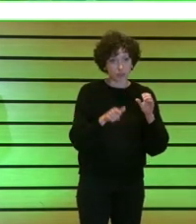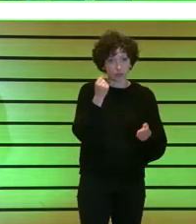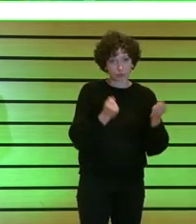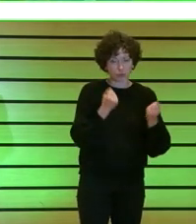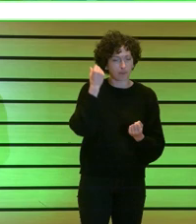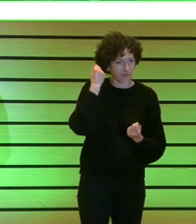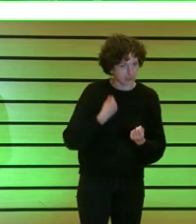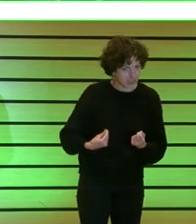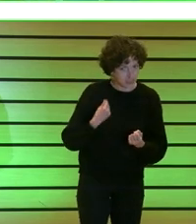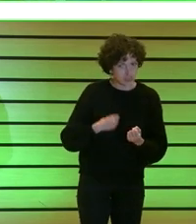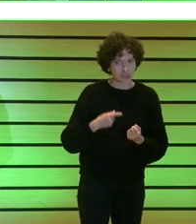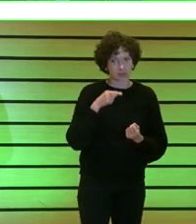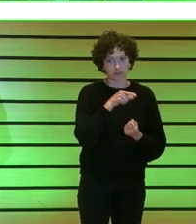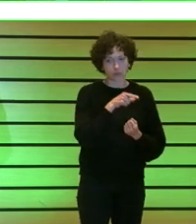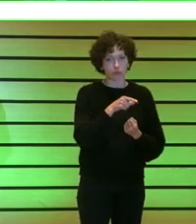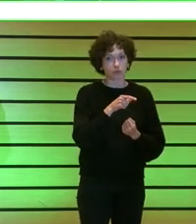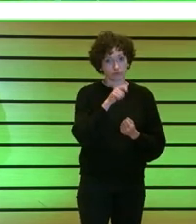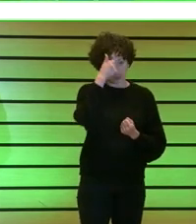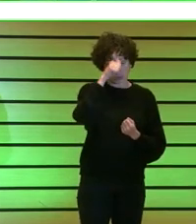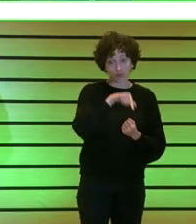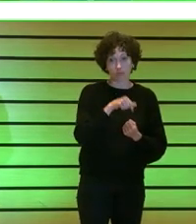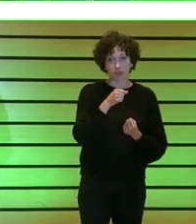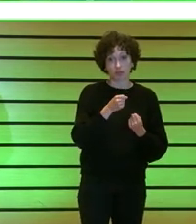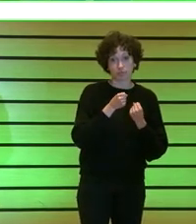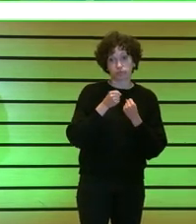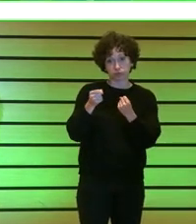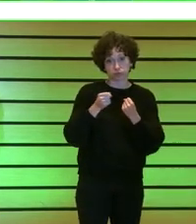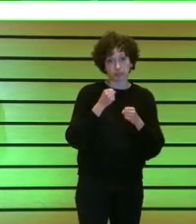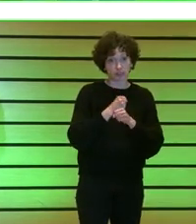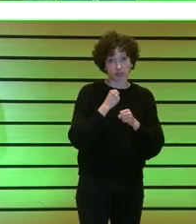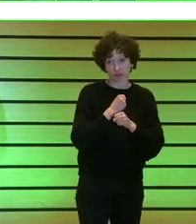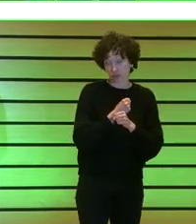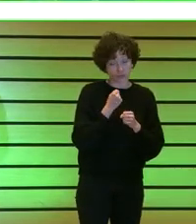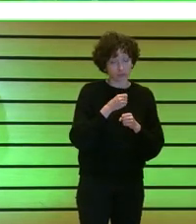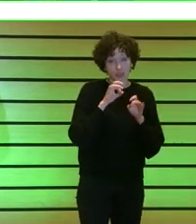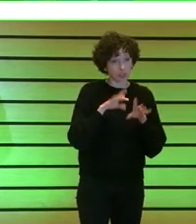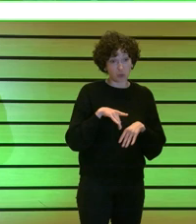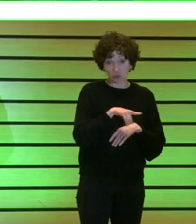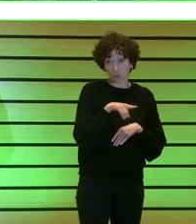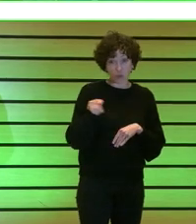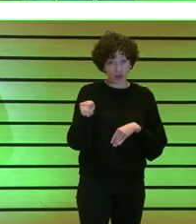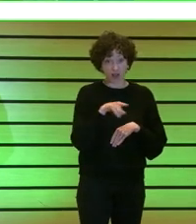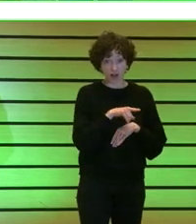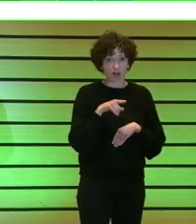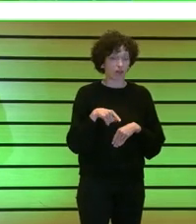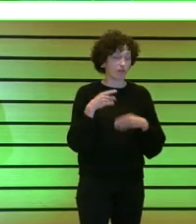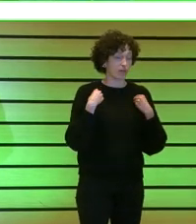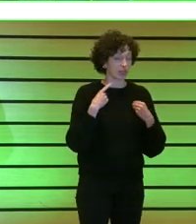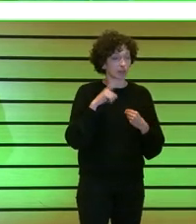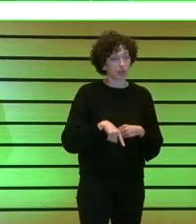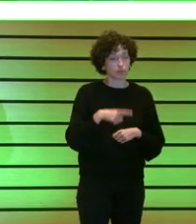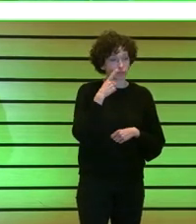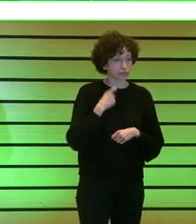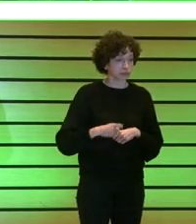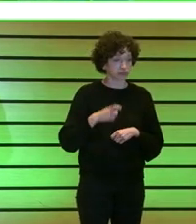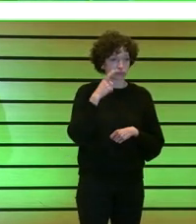el conductor del autobús que le lleva y que le trae de su trabajo y que como Marga pues tiene una vida rutinaria y